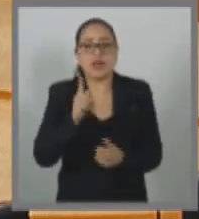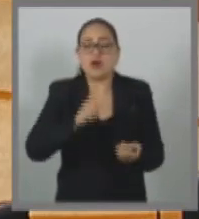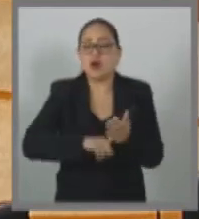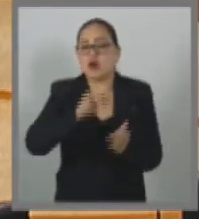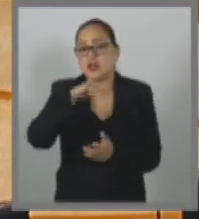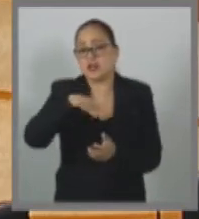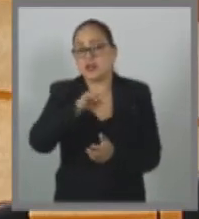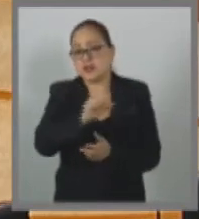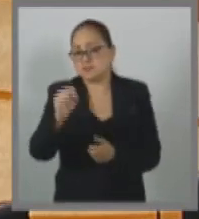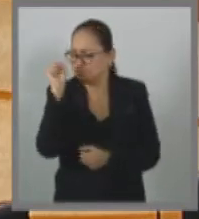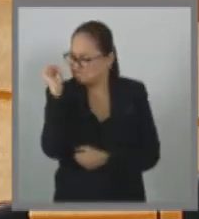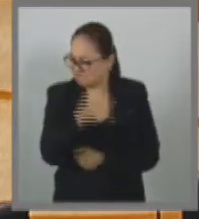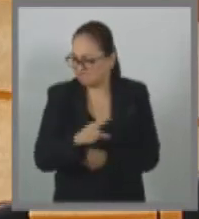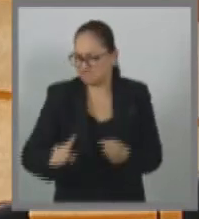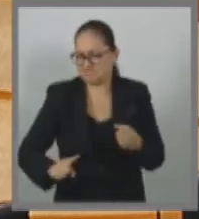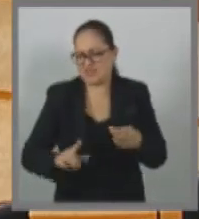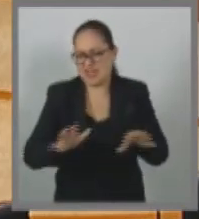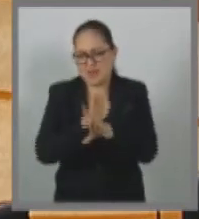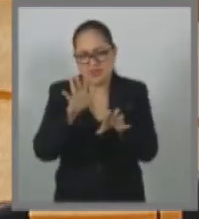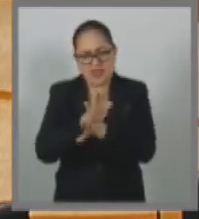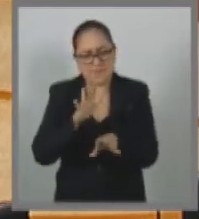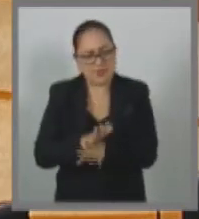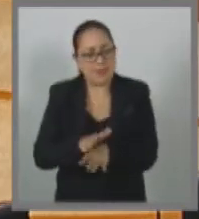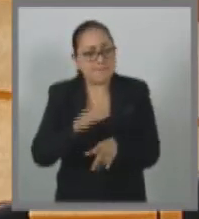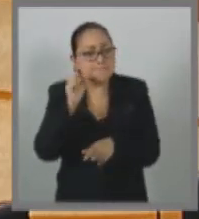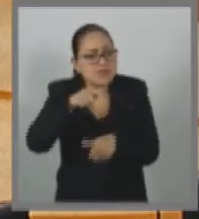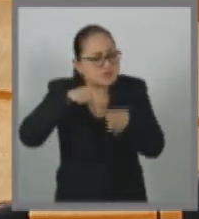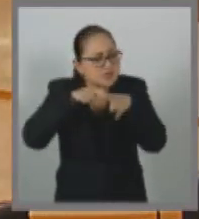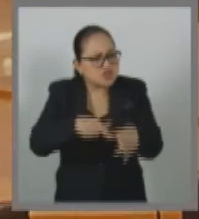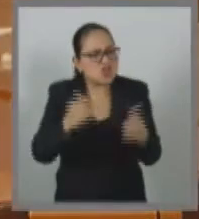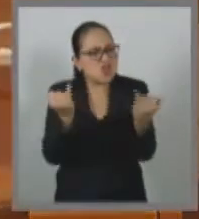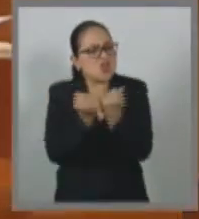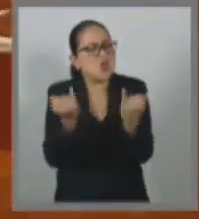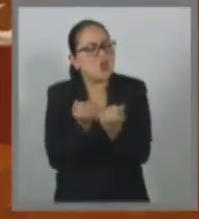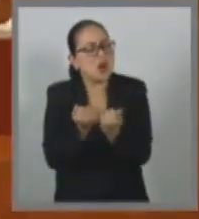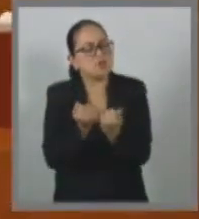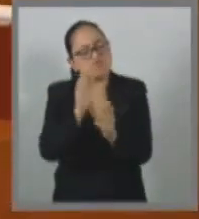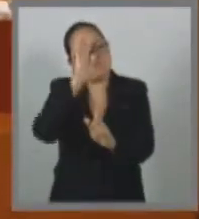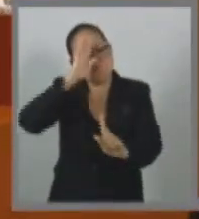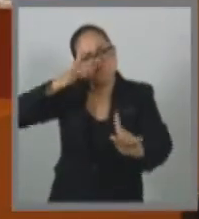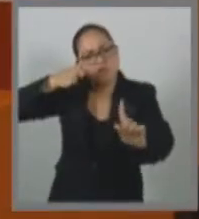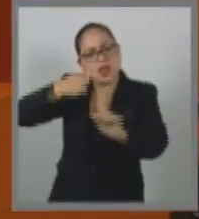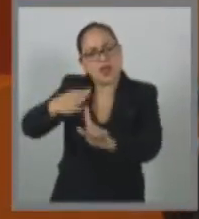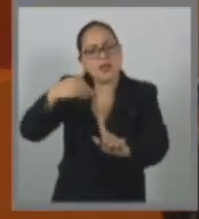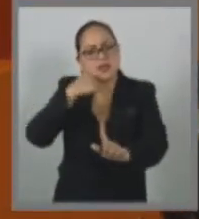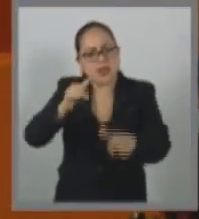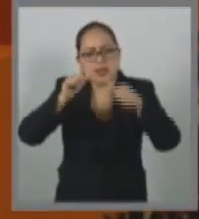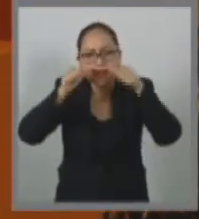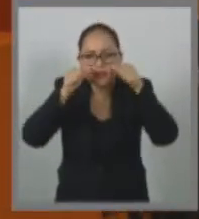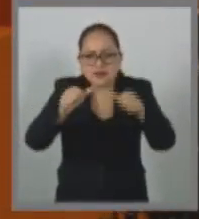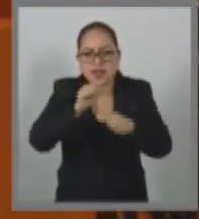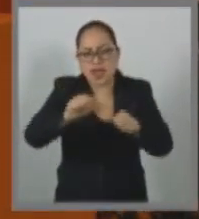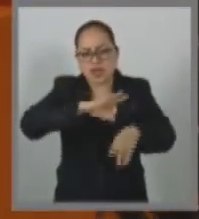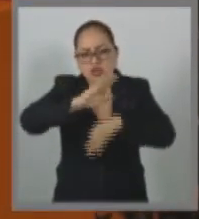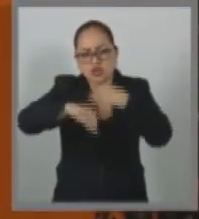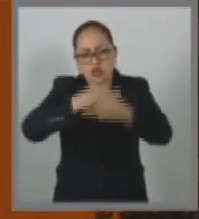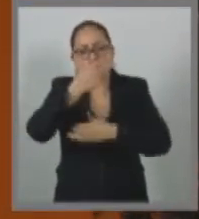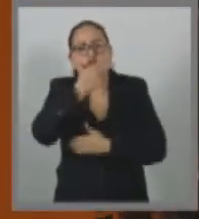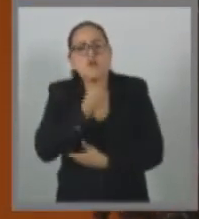también. La que ha permanecido intacta es su vocación de brindar atención y apoyo a